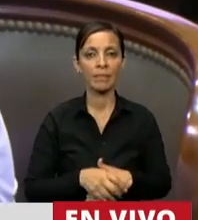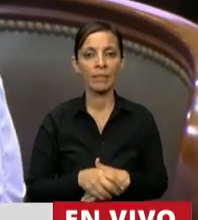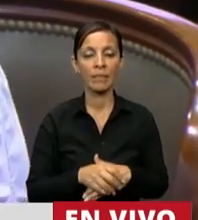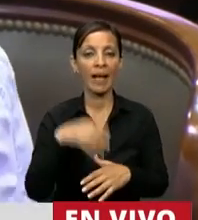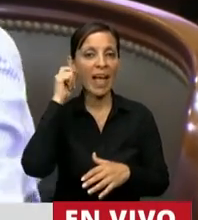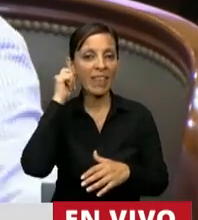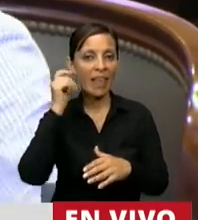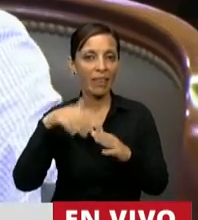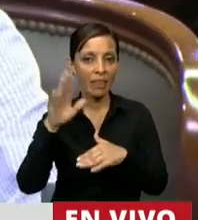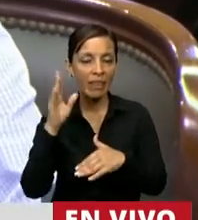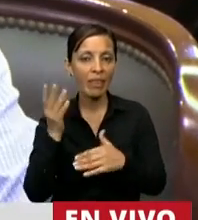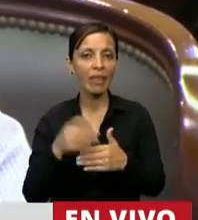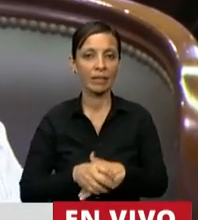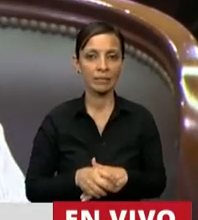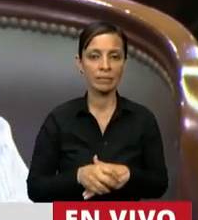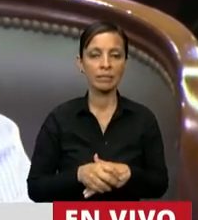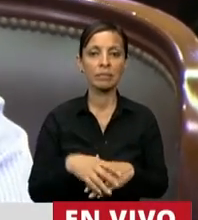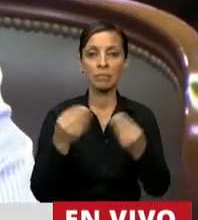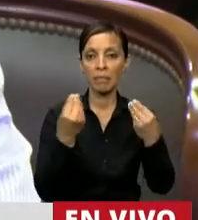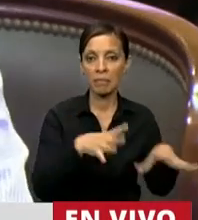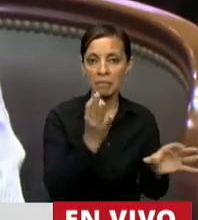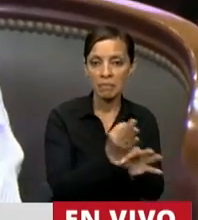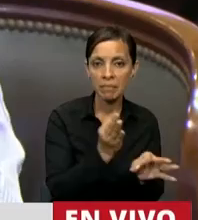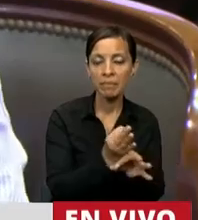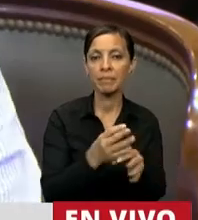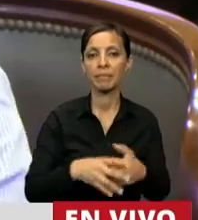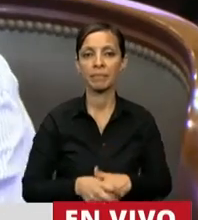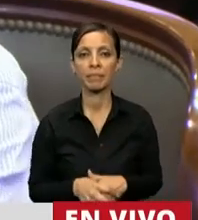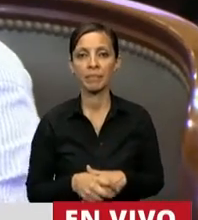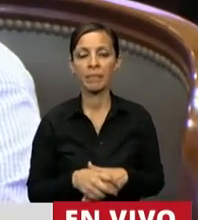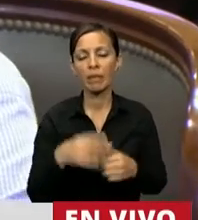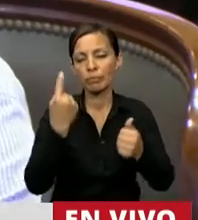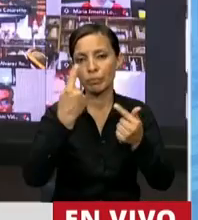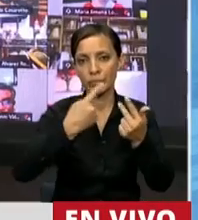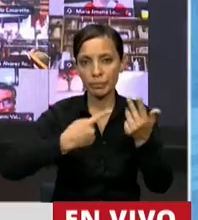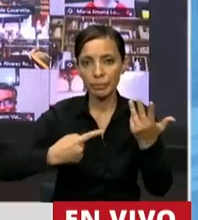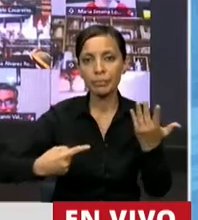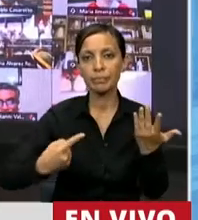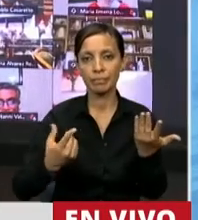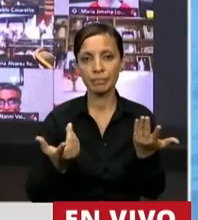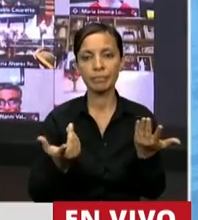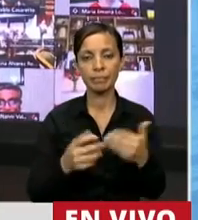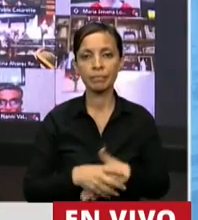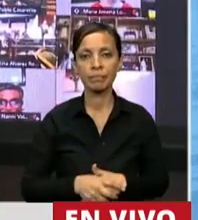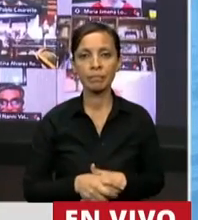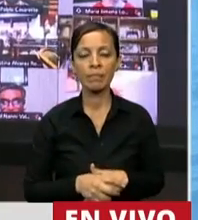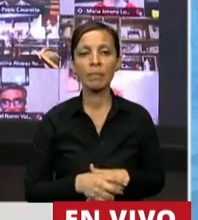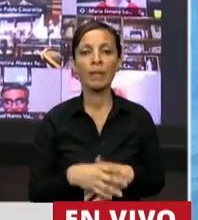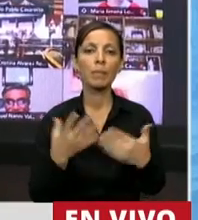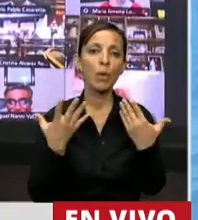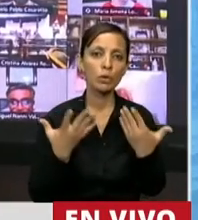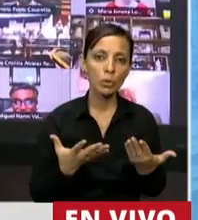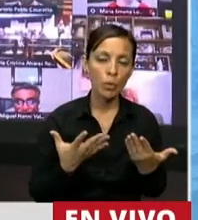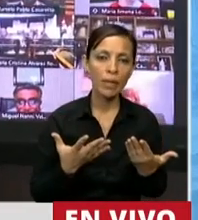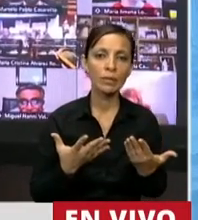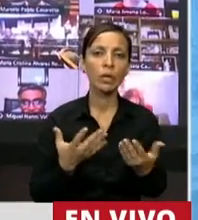sobriedad, a la deserción y a un montón de otros factores que, por supuesto,